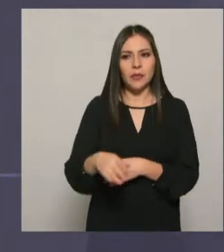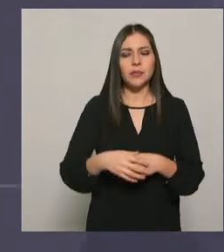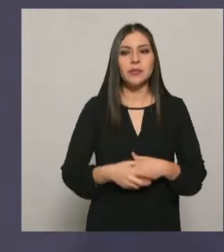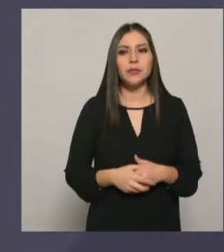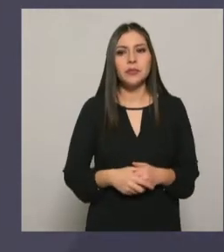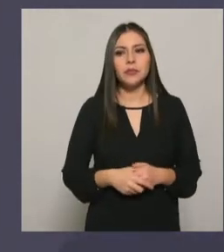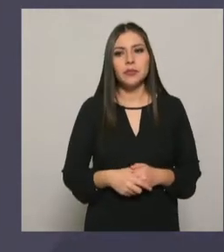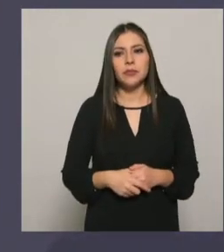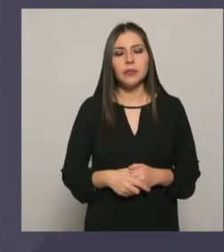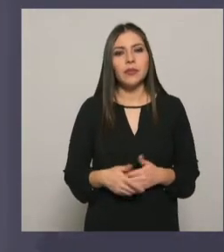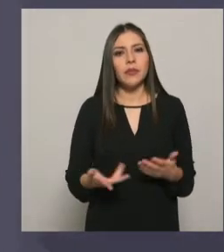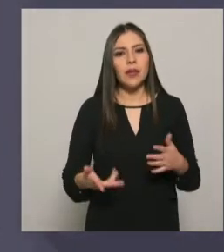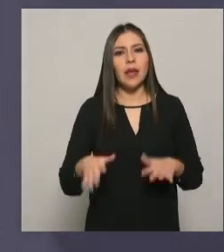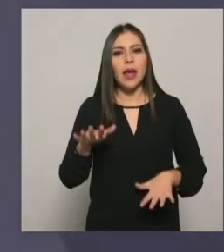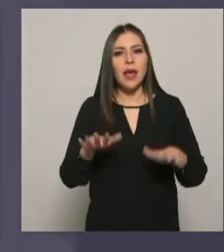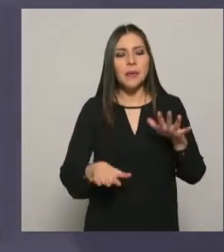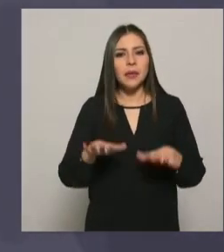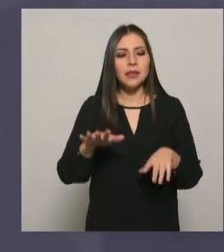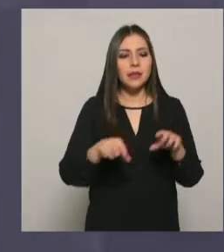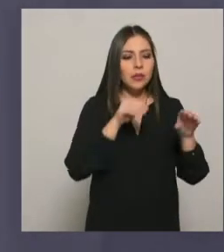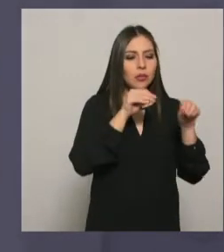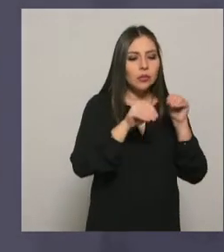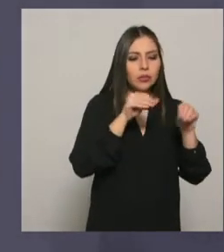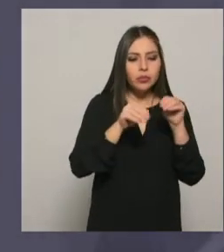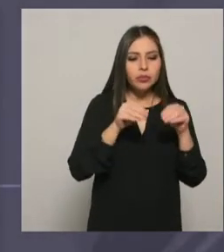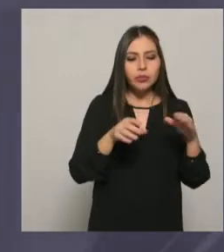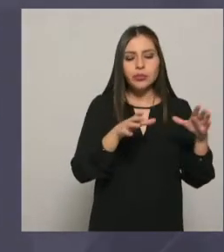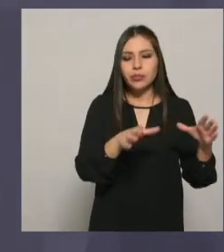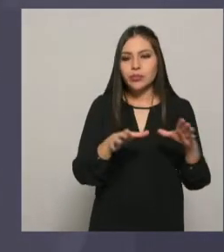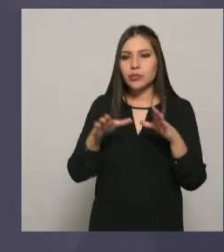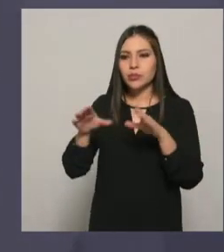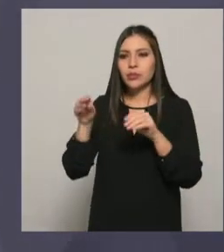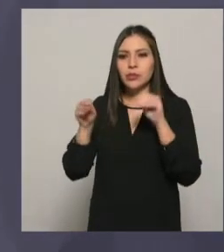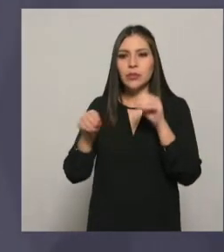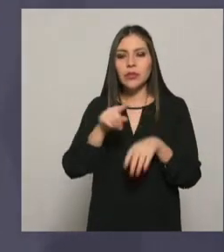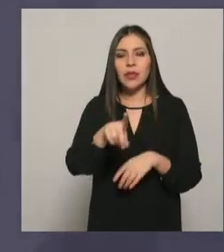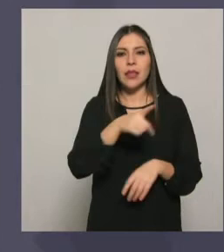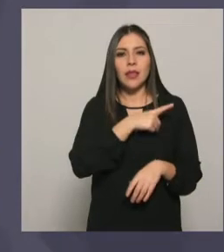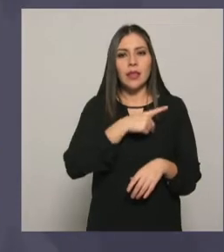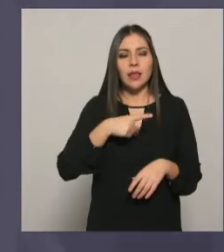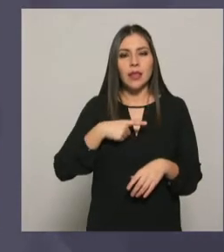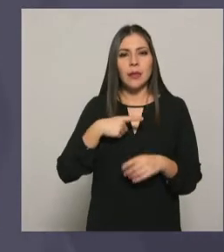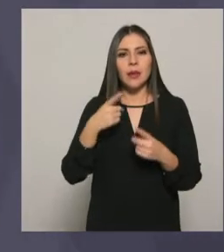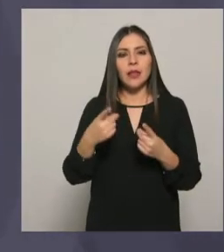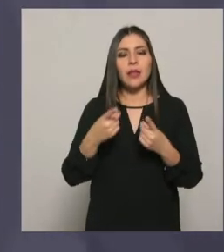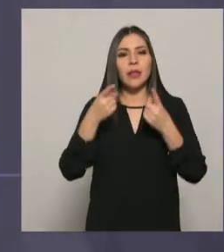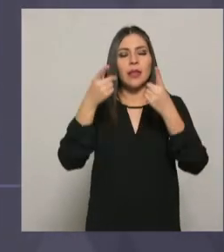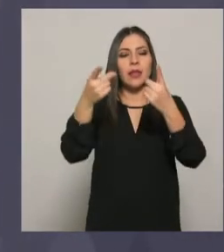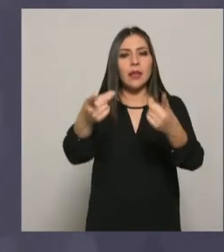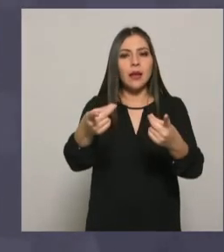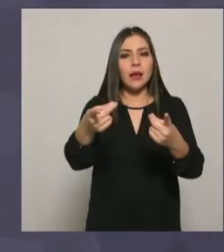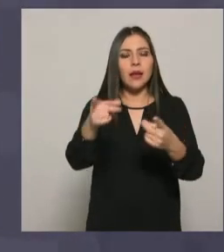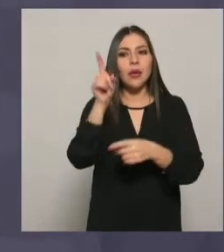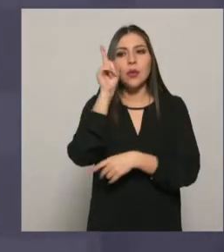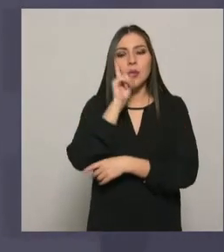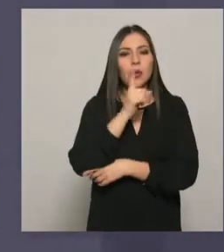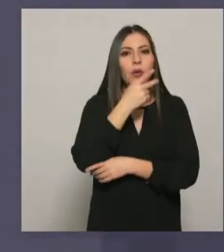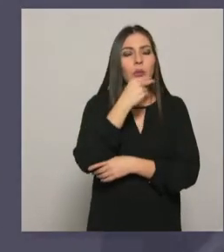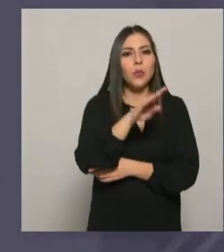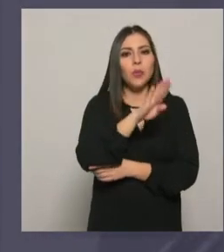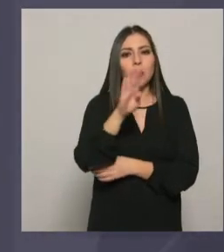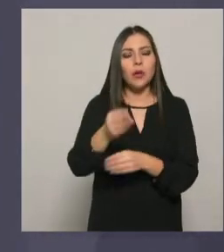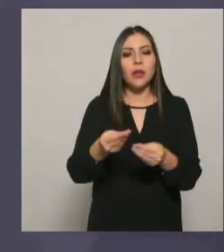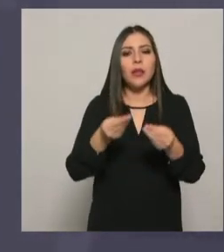eso a veces les ponían ofrendas, porque ellos tenían que llevar al señor y señora de la